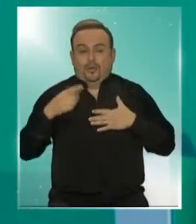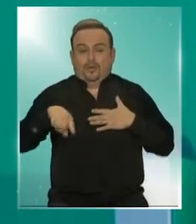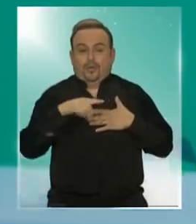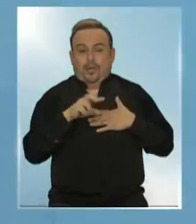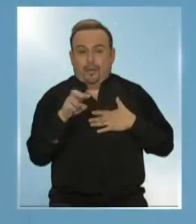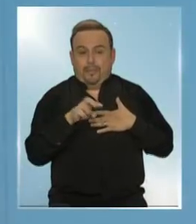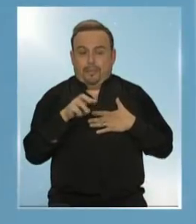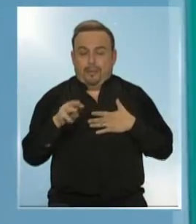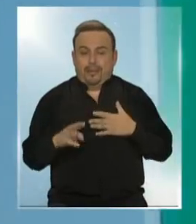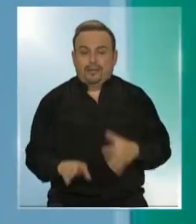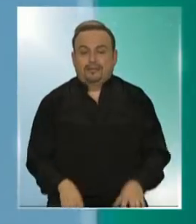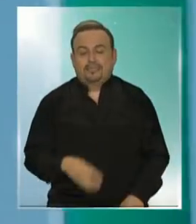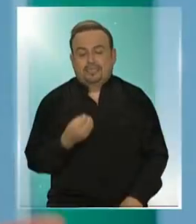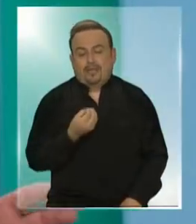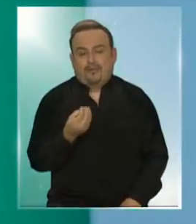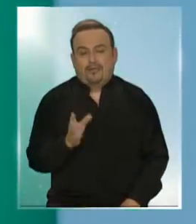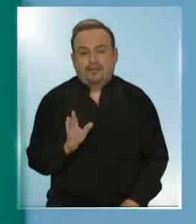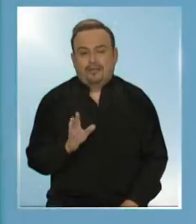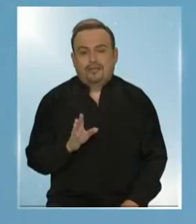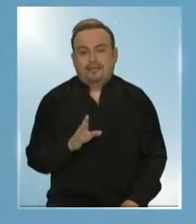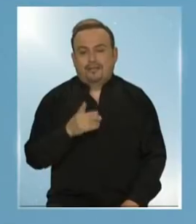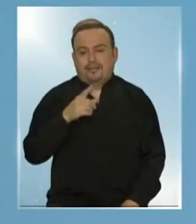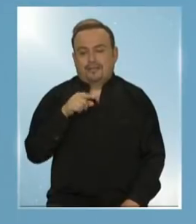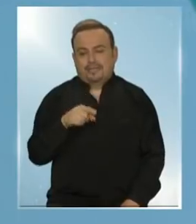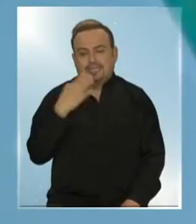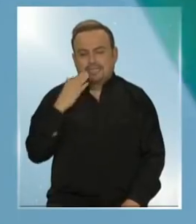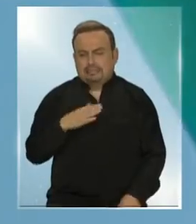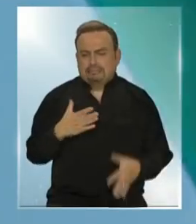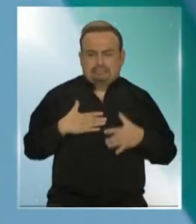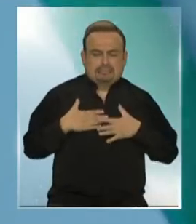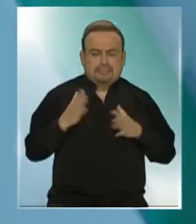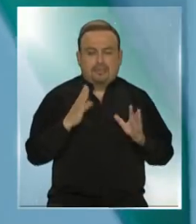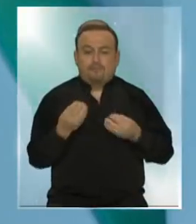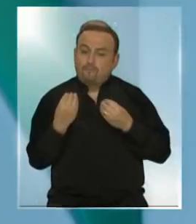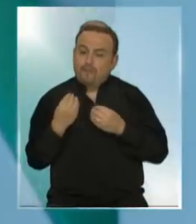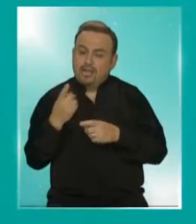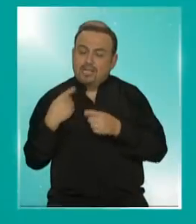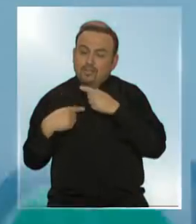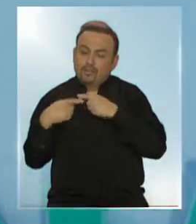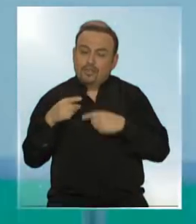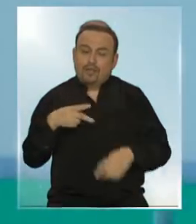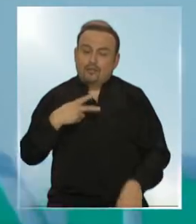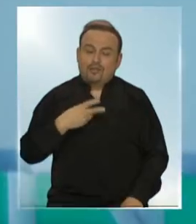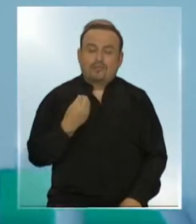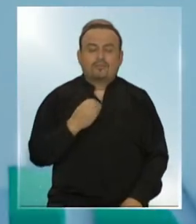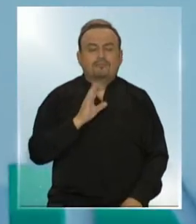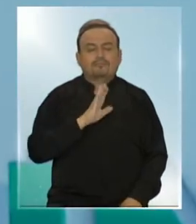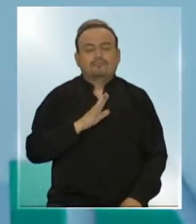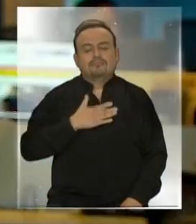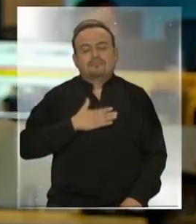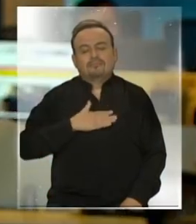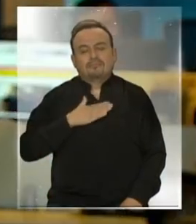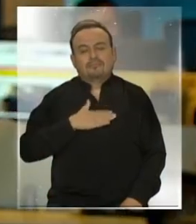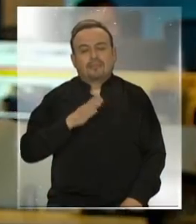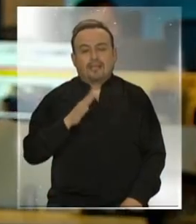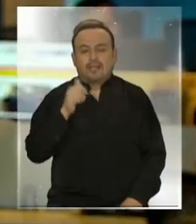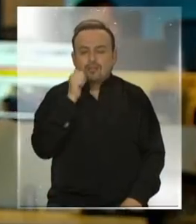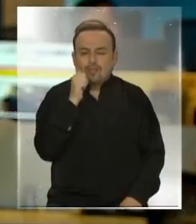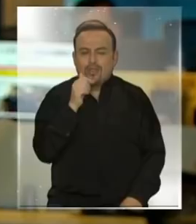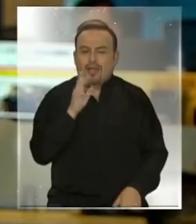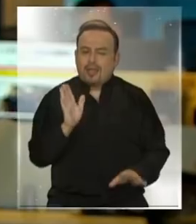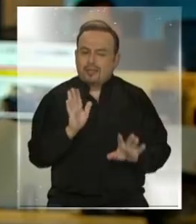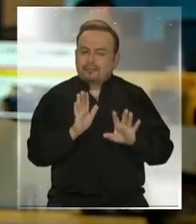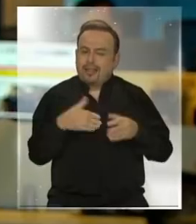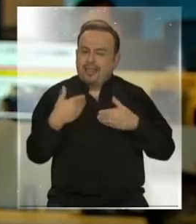pasado los papás obviamente también hablar de él por el chiquito pero muy buena la noticia una pincelada vamos a llevar todos los días historias